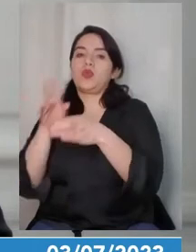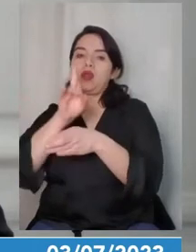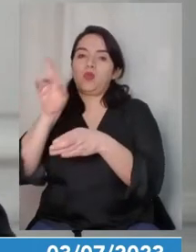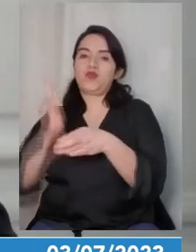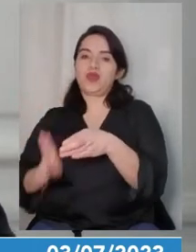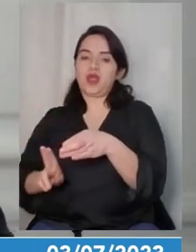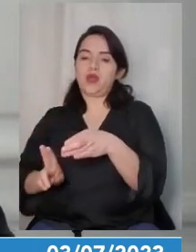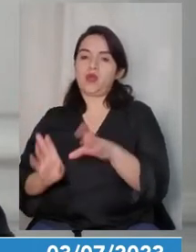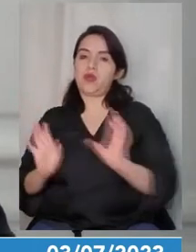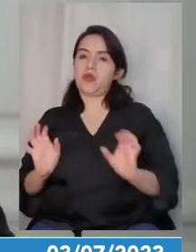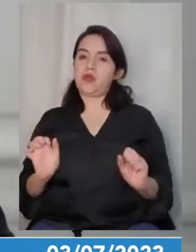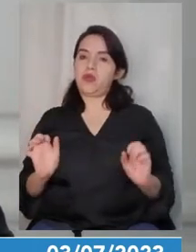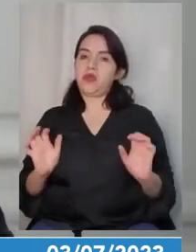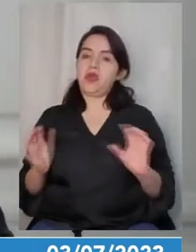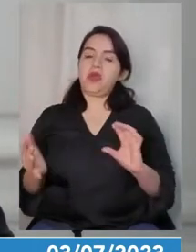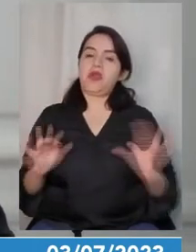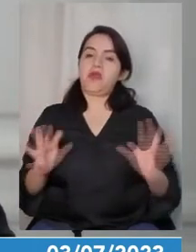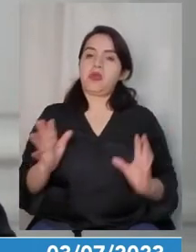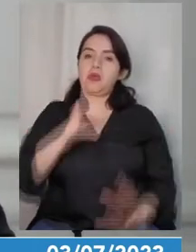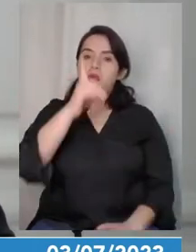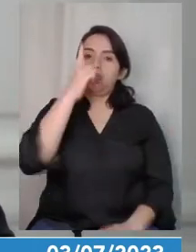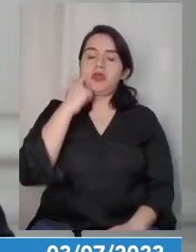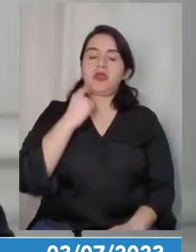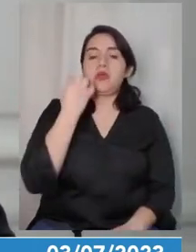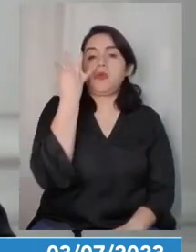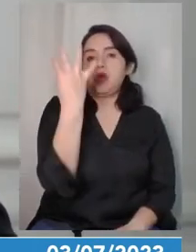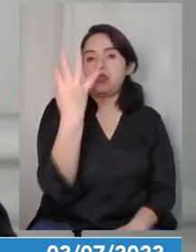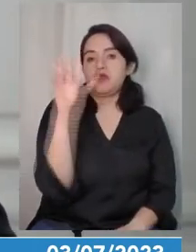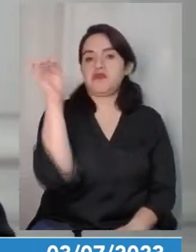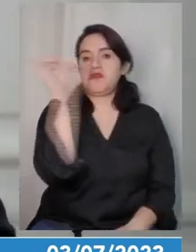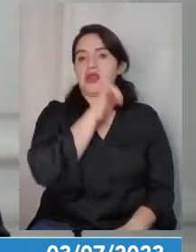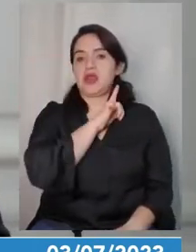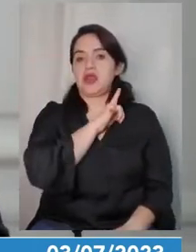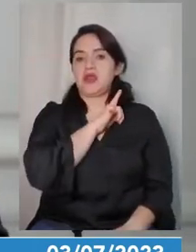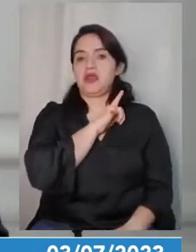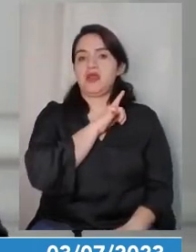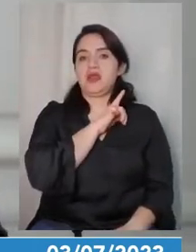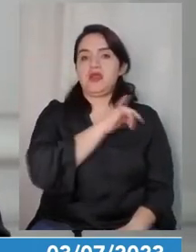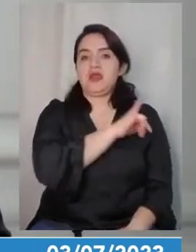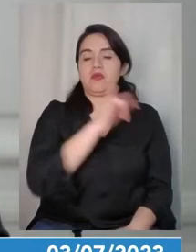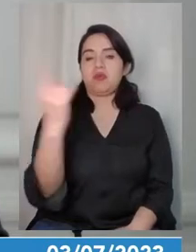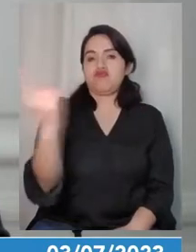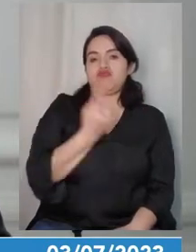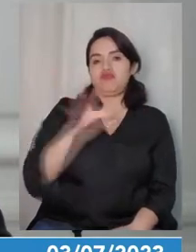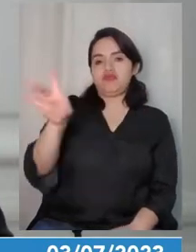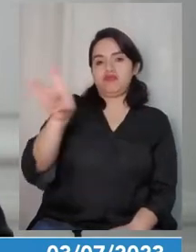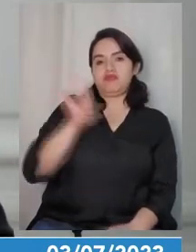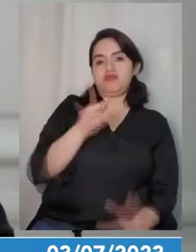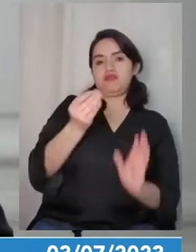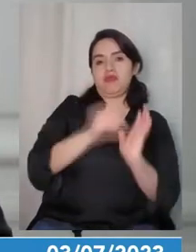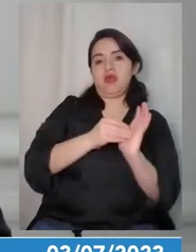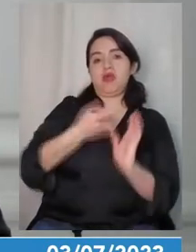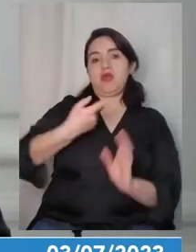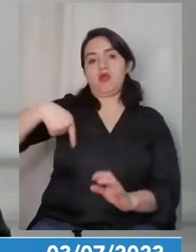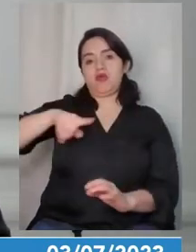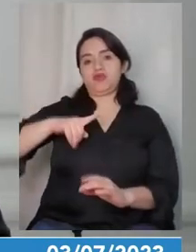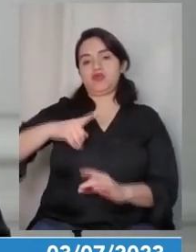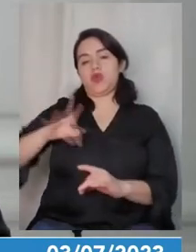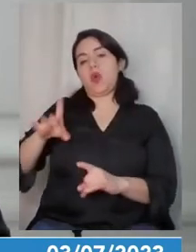repente aumentar un día 4, esos días finales, hacerlo de 4 y puede entrar uno más un día y nosotros traemos otro más otro día.